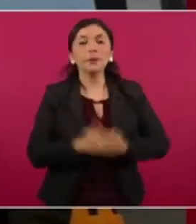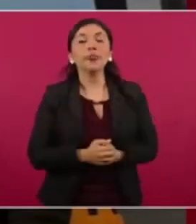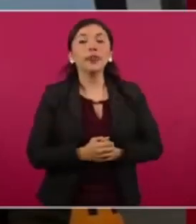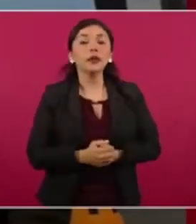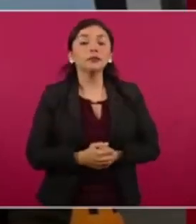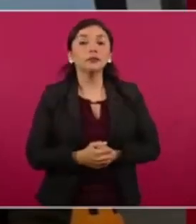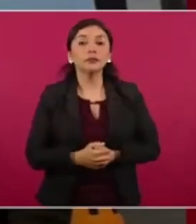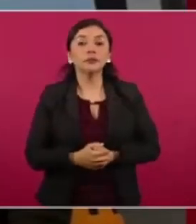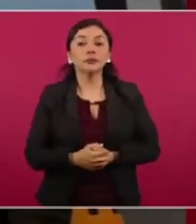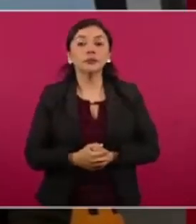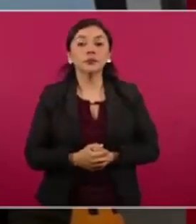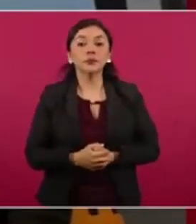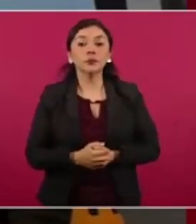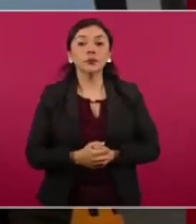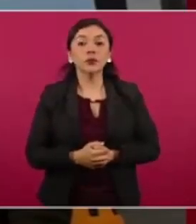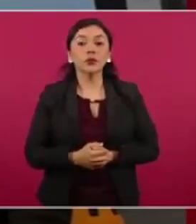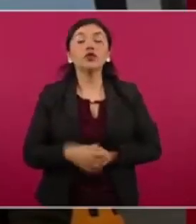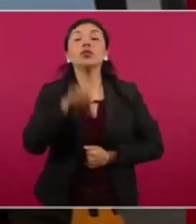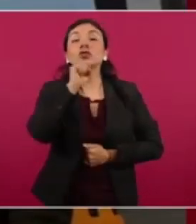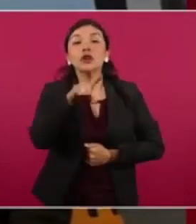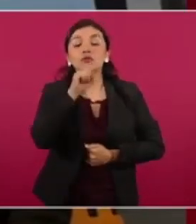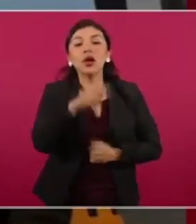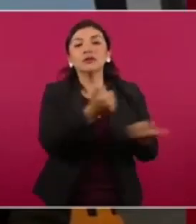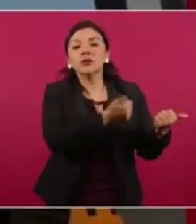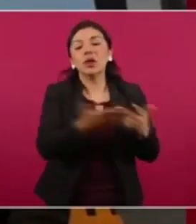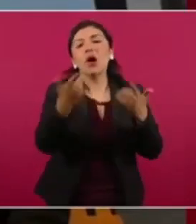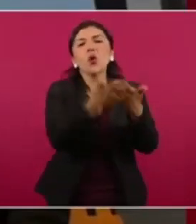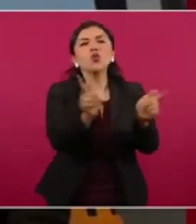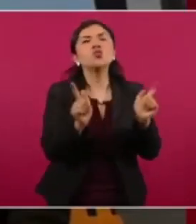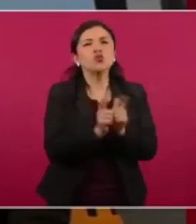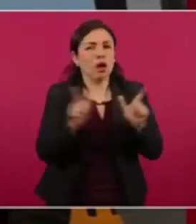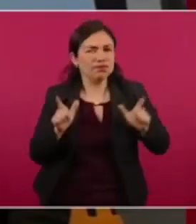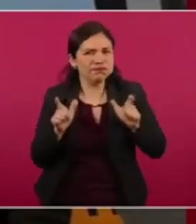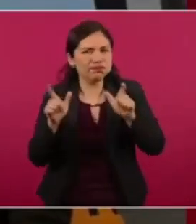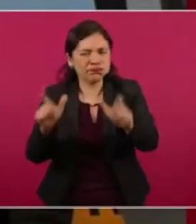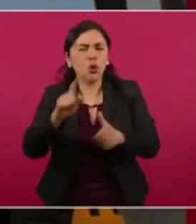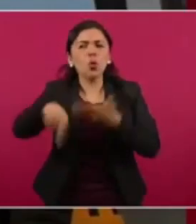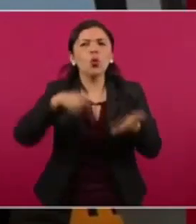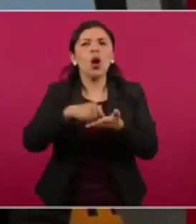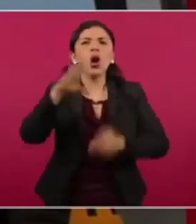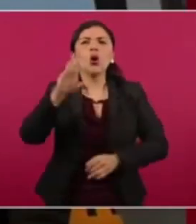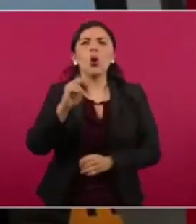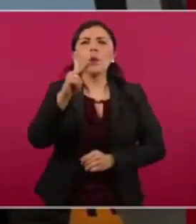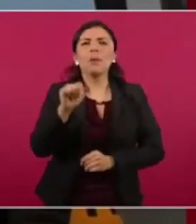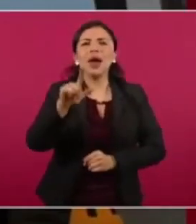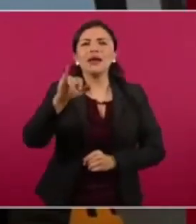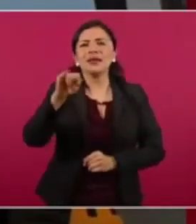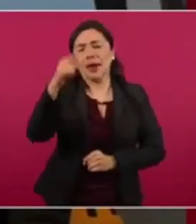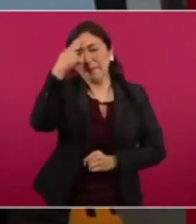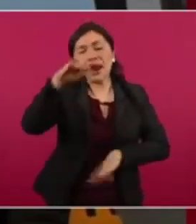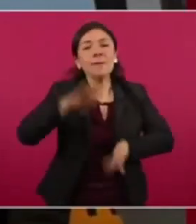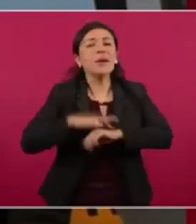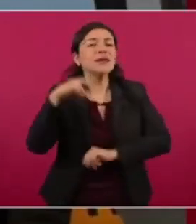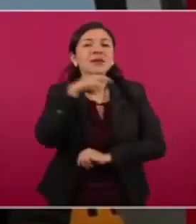incrementaron tropas en Copalita para acelerar los